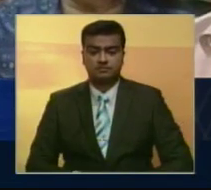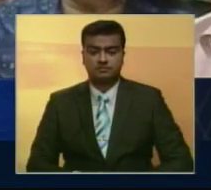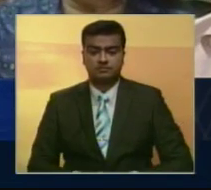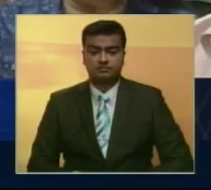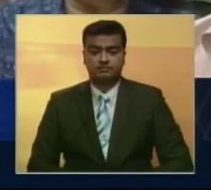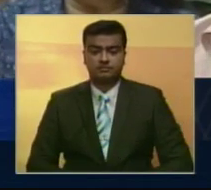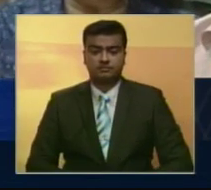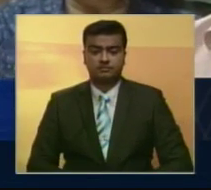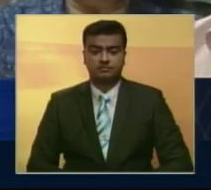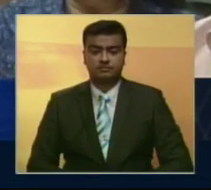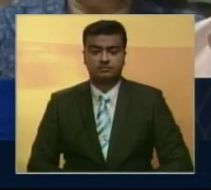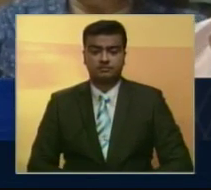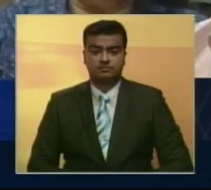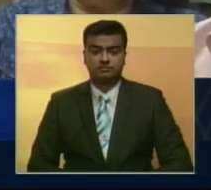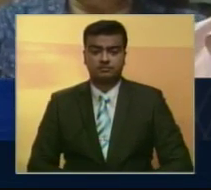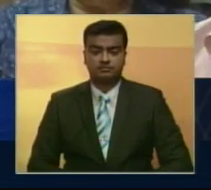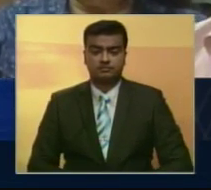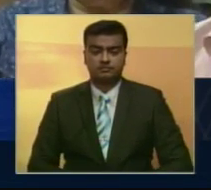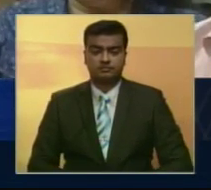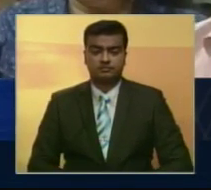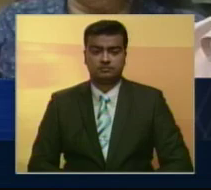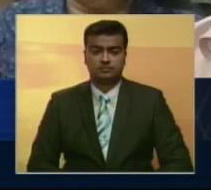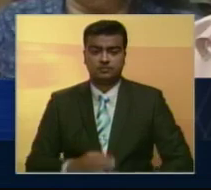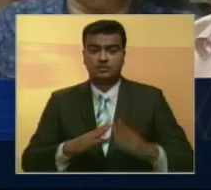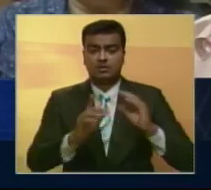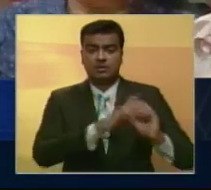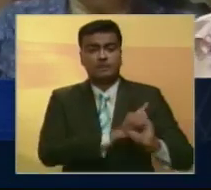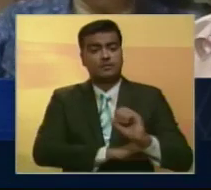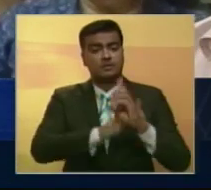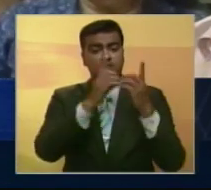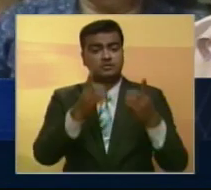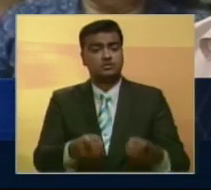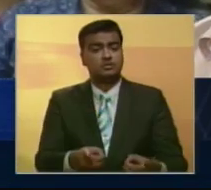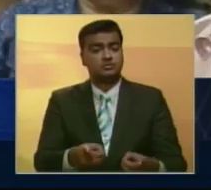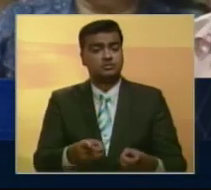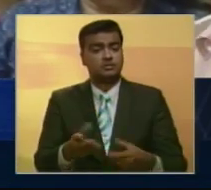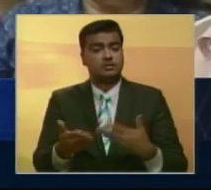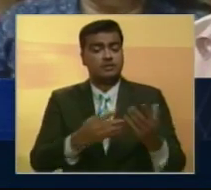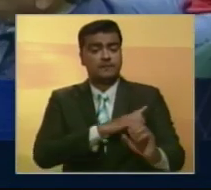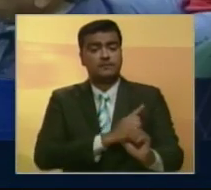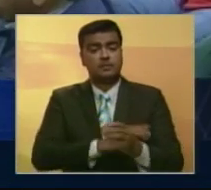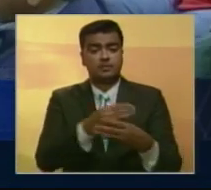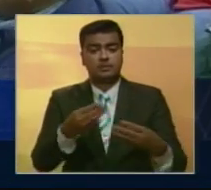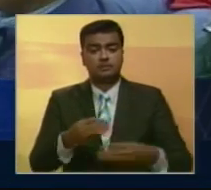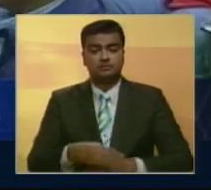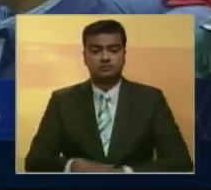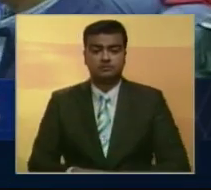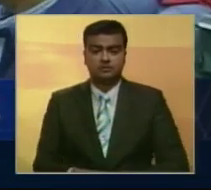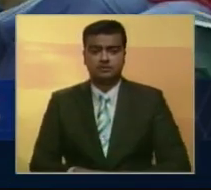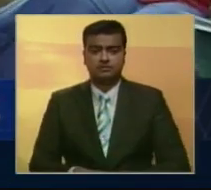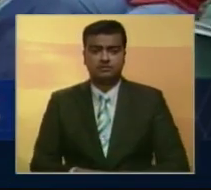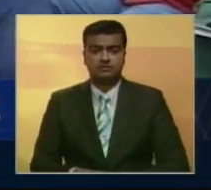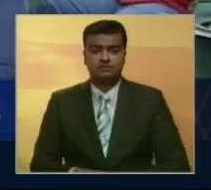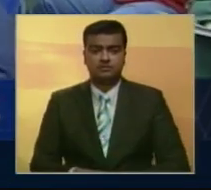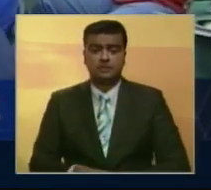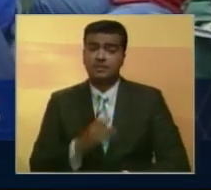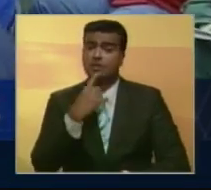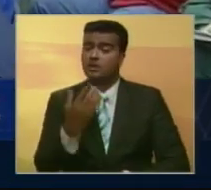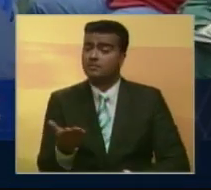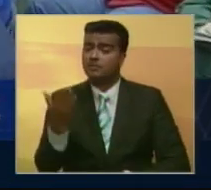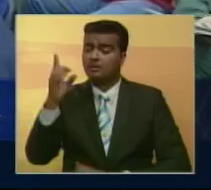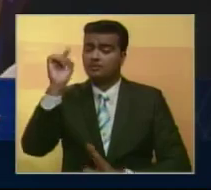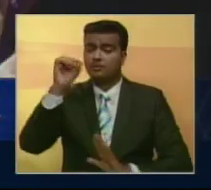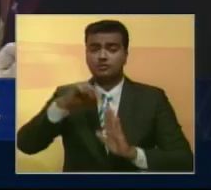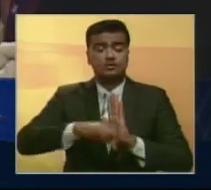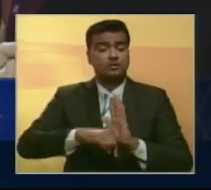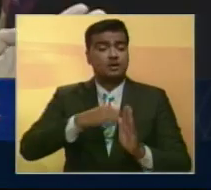que en todo lo que es el poder de decisión intervenga el poder popular. Finalmente detalló la importancia de